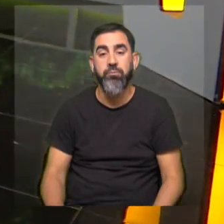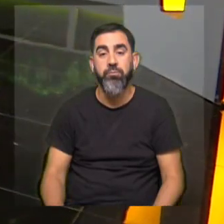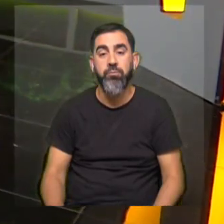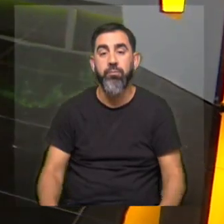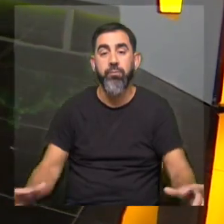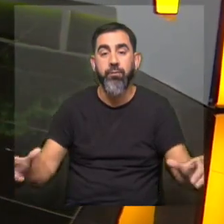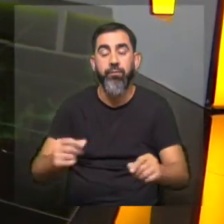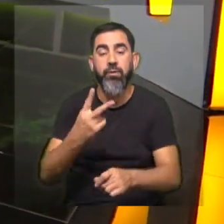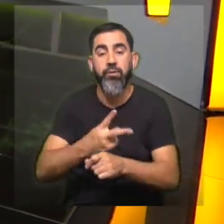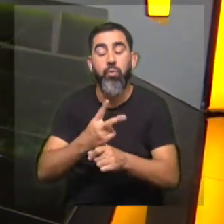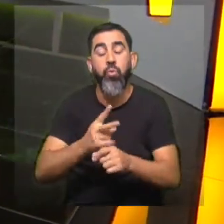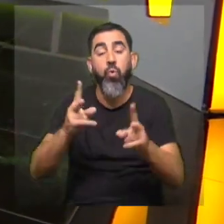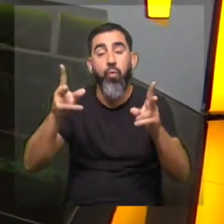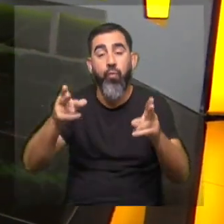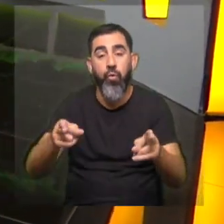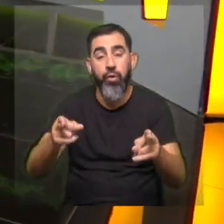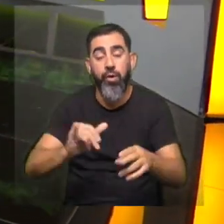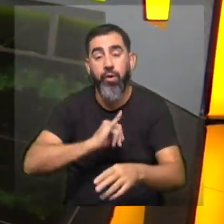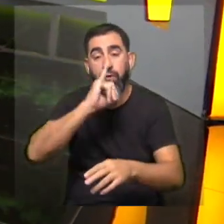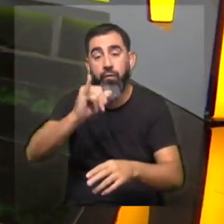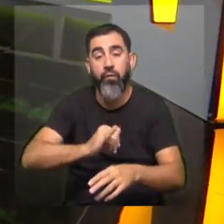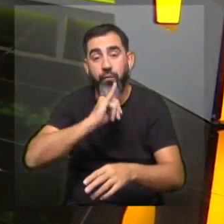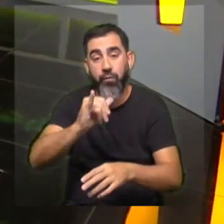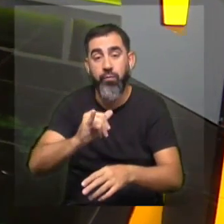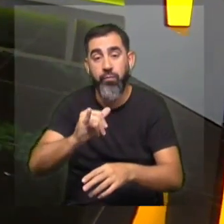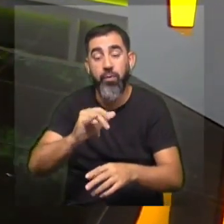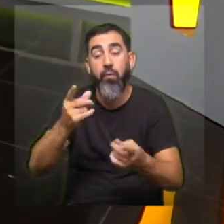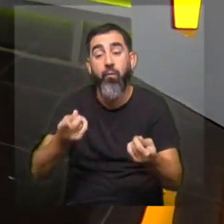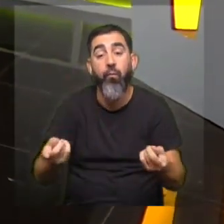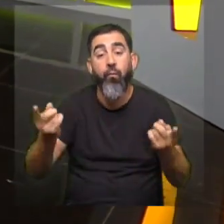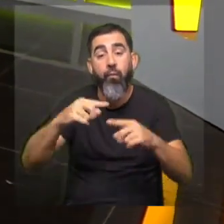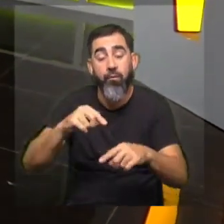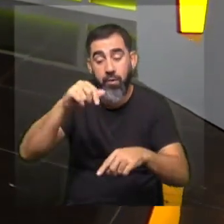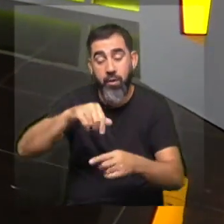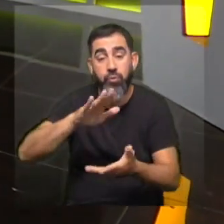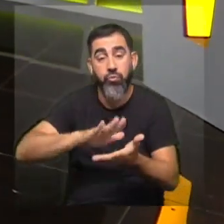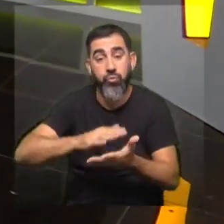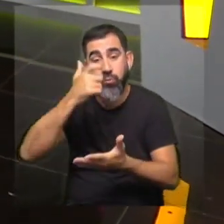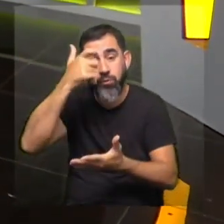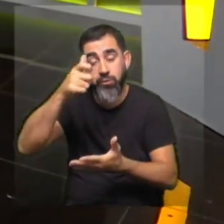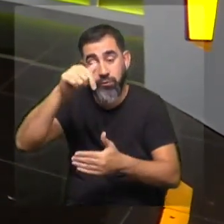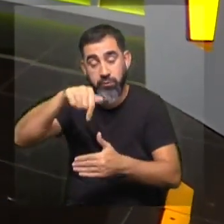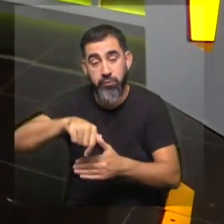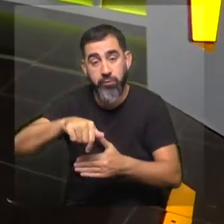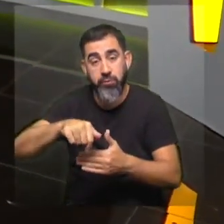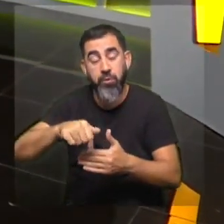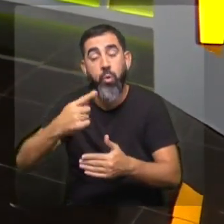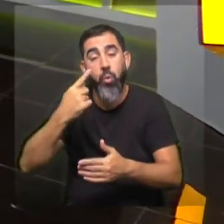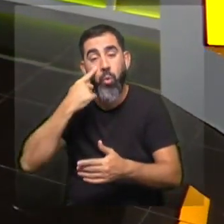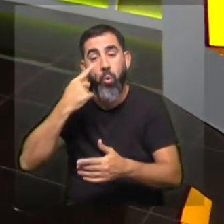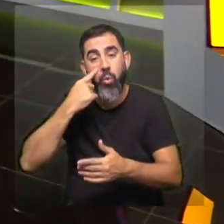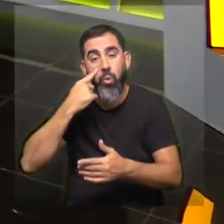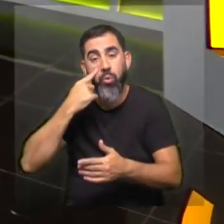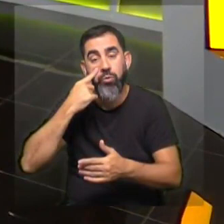Cerramos así este segundo bloque con el informe sobre radiaciones. A la vuelta, aquí en Sobre Ciencia, en TV Ciudad, vamos a conocer muy